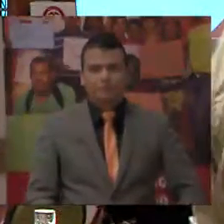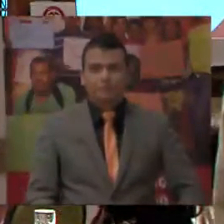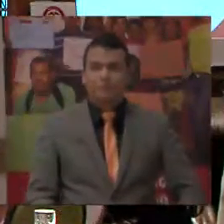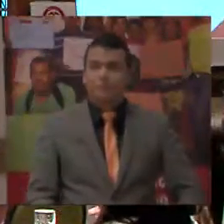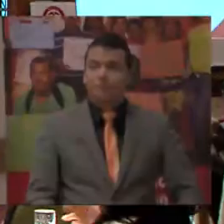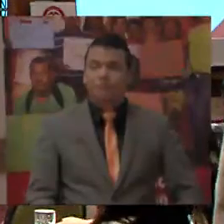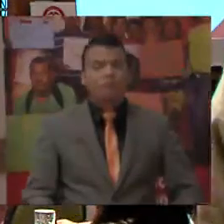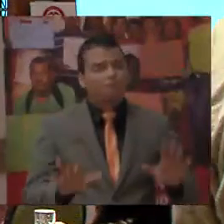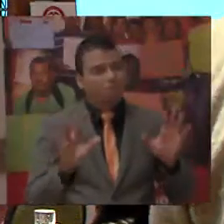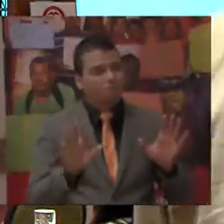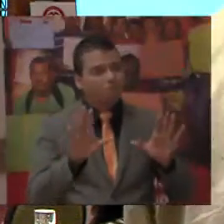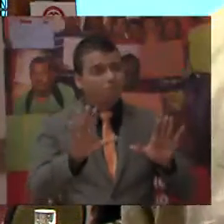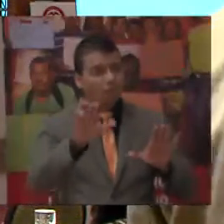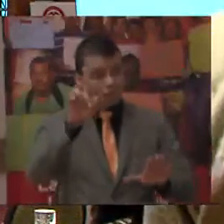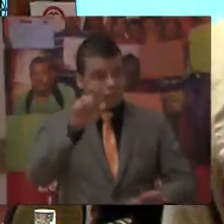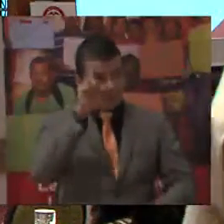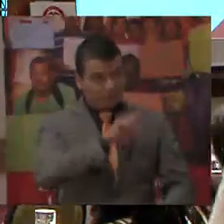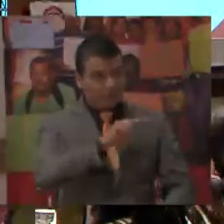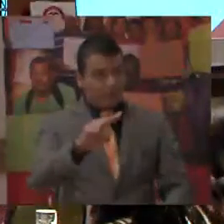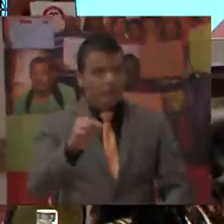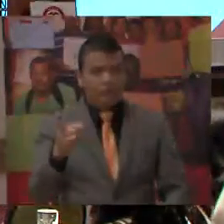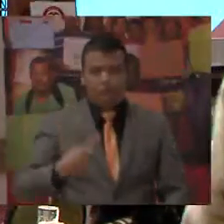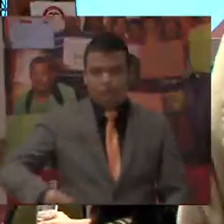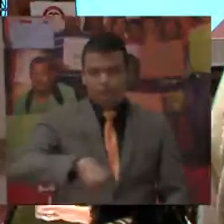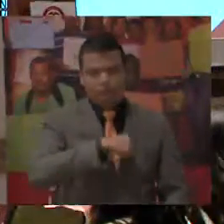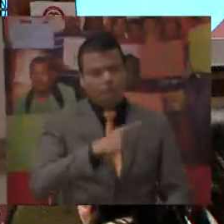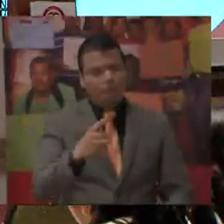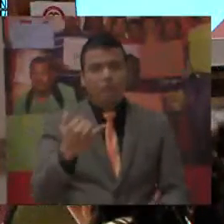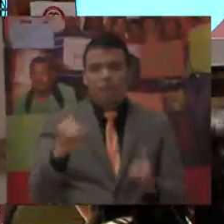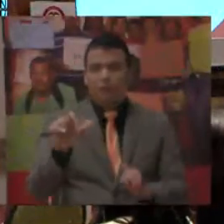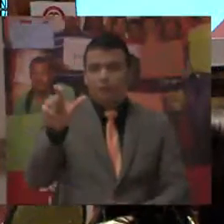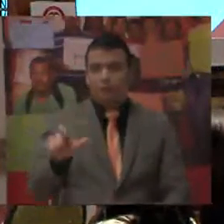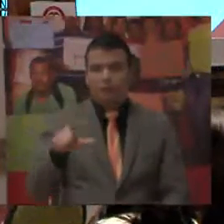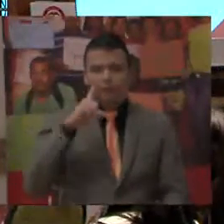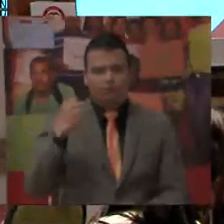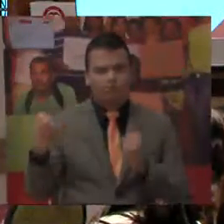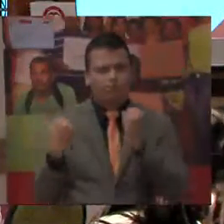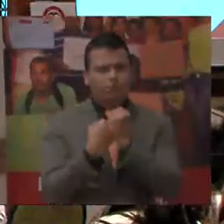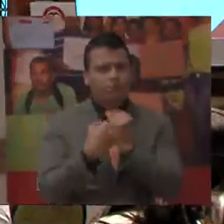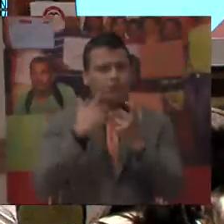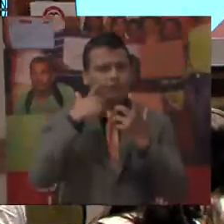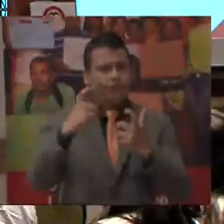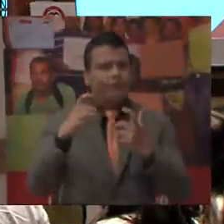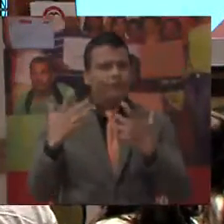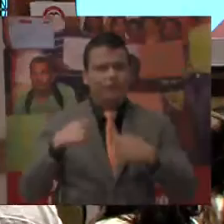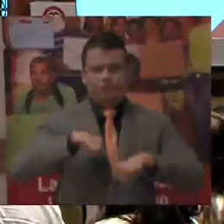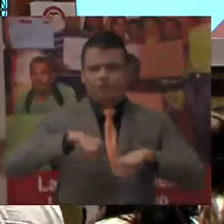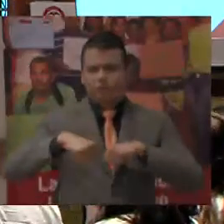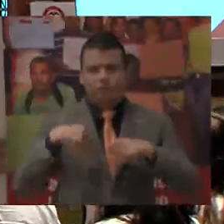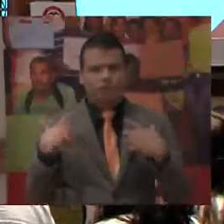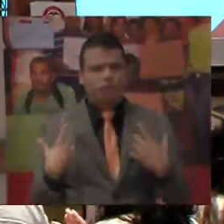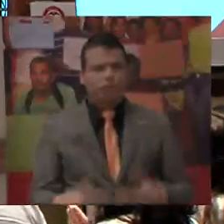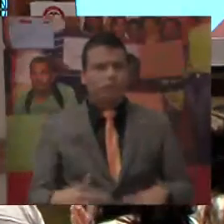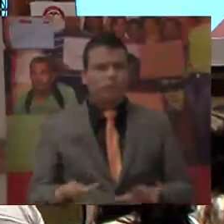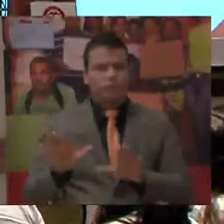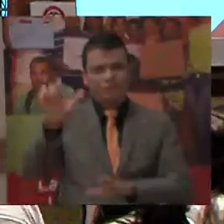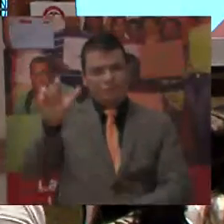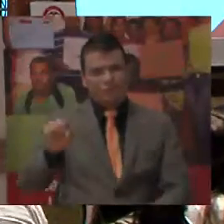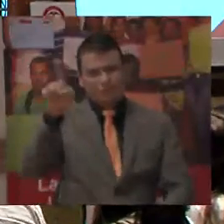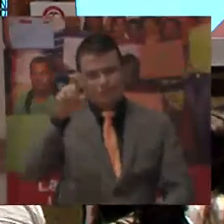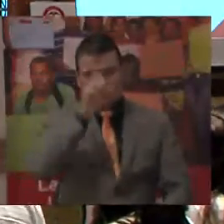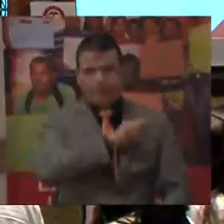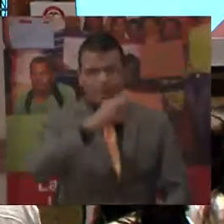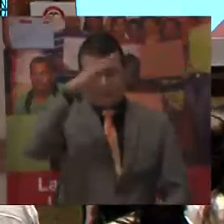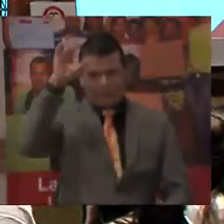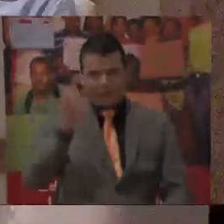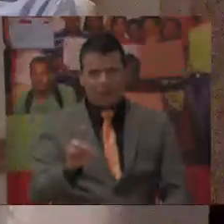Bueno, desde la gobernación hemos contado con un aliado importantísimo, Sigifredo, la gobernadora, el